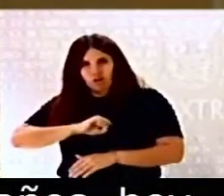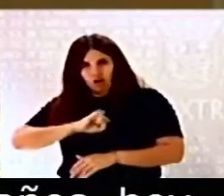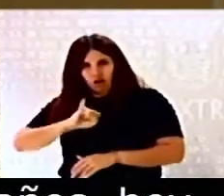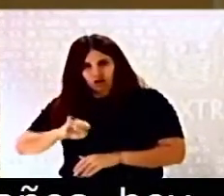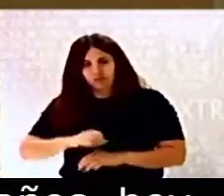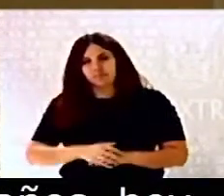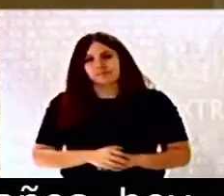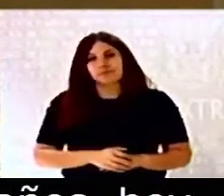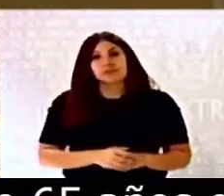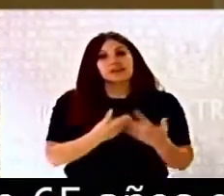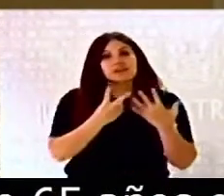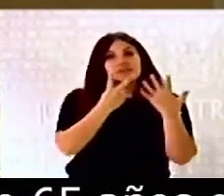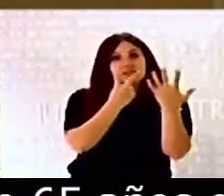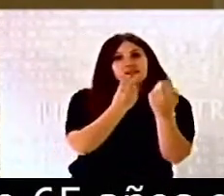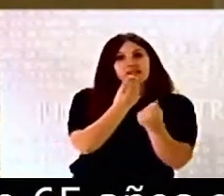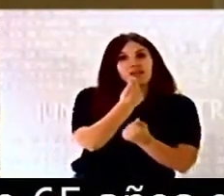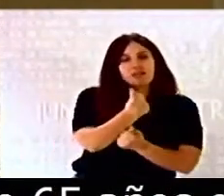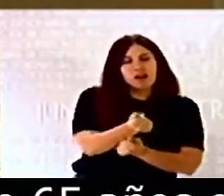a los 7 días de